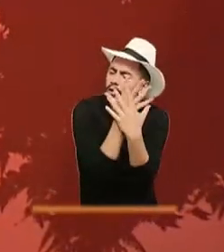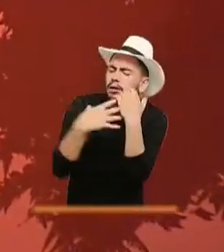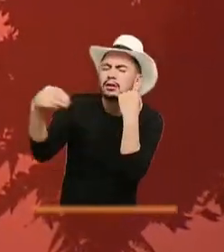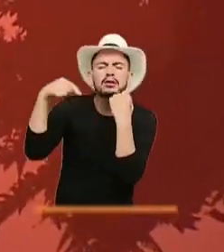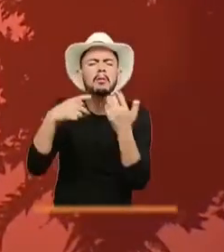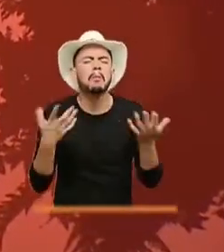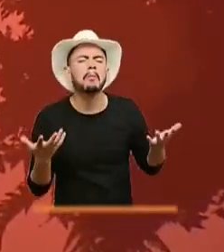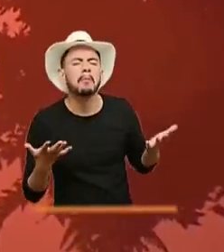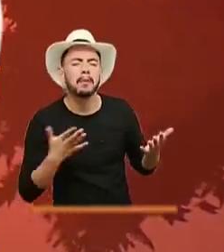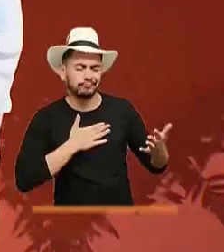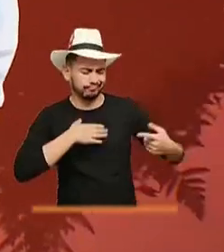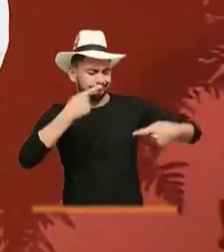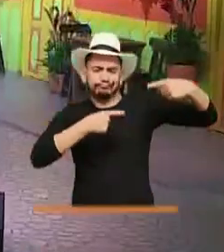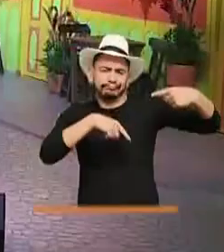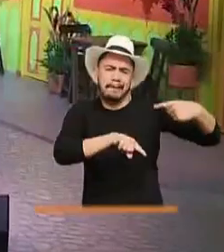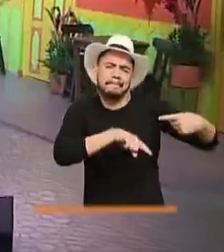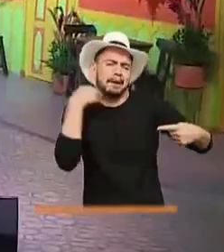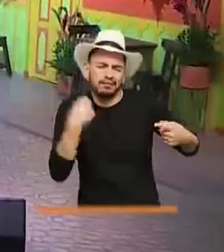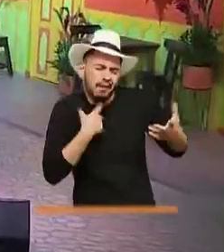de concurso.